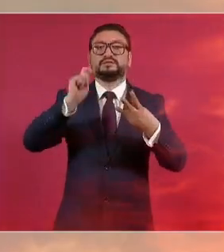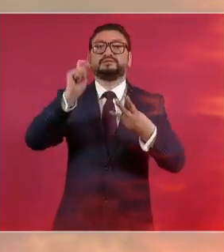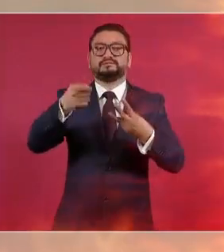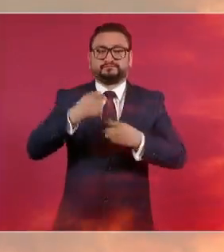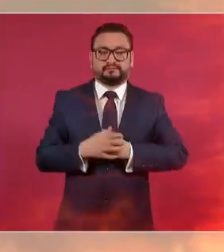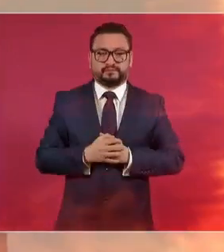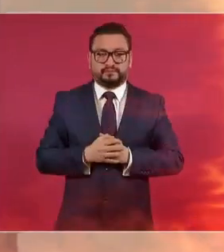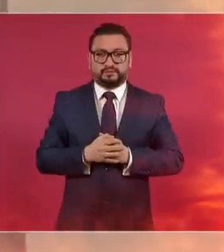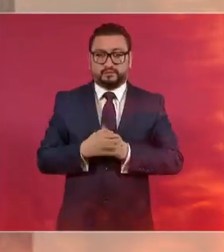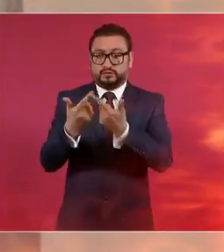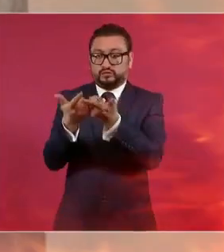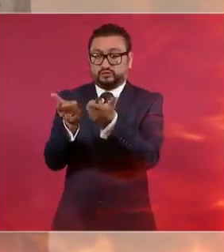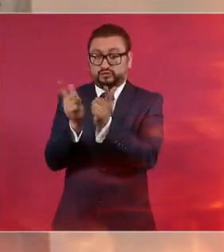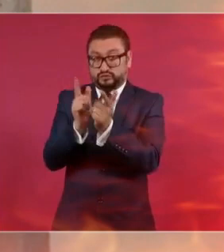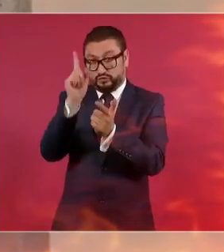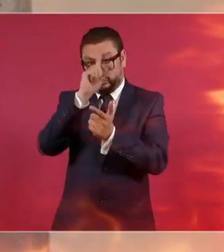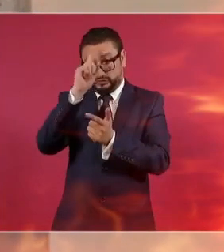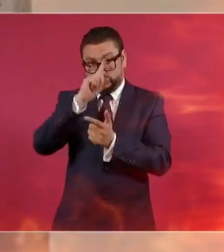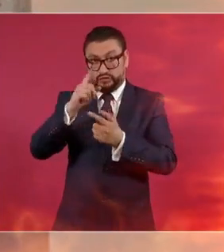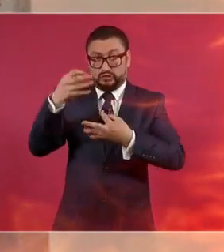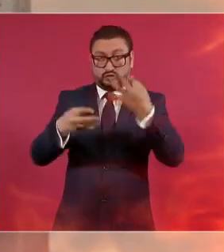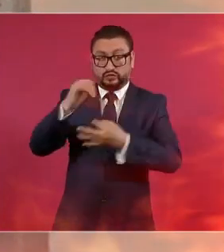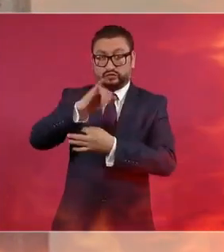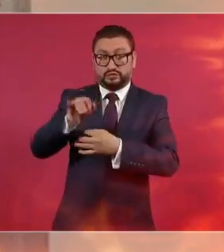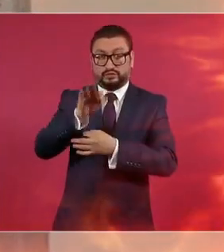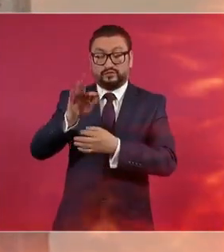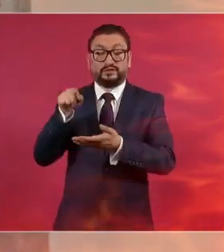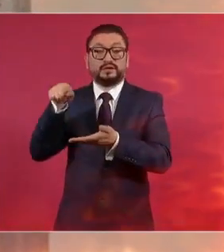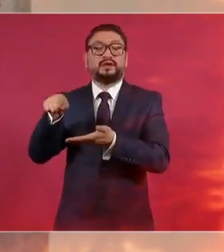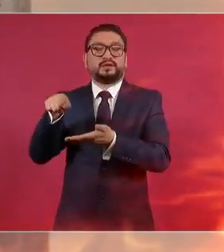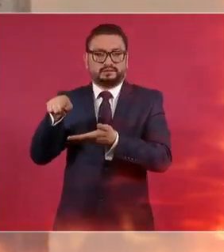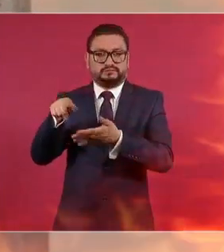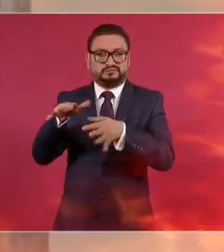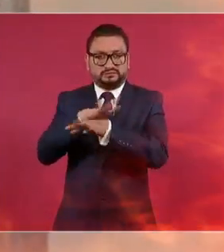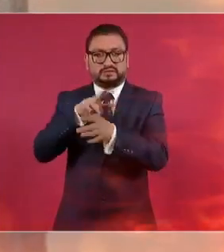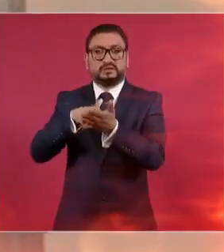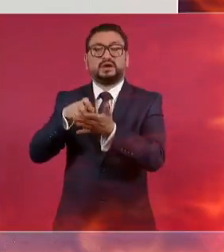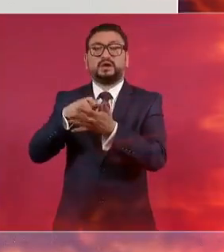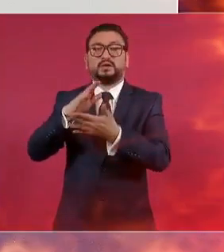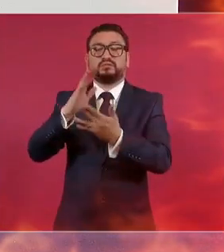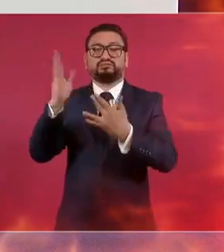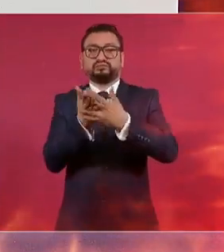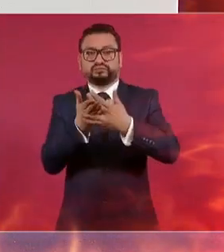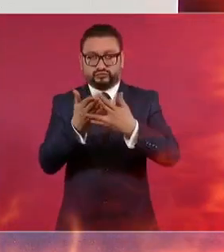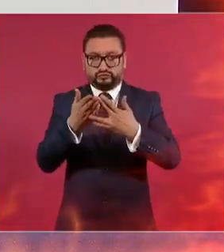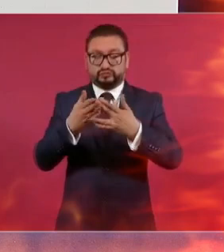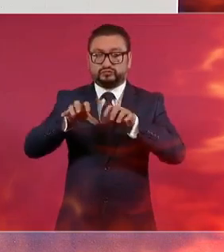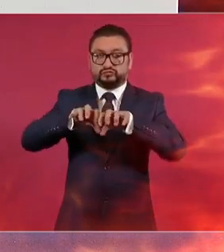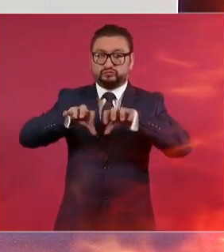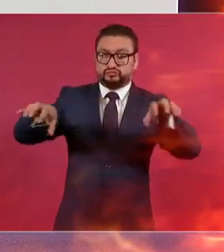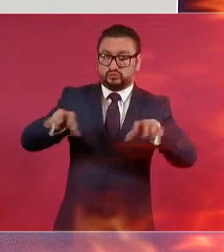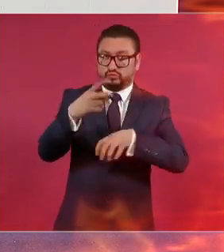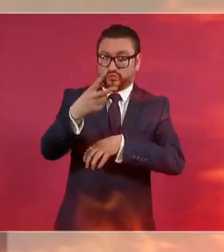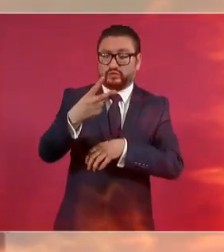el caso de los 1.633 magistrados de circuito y jueces de distrito, estos se van a elegir en cada uno de los 32